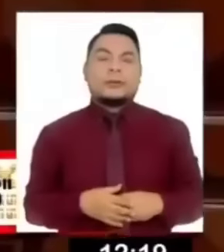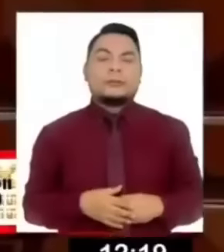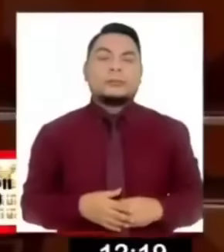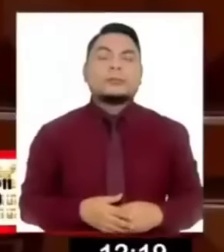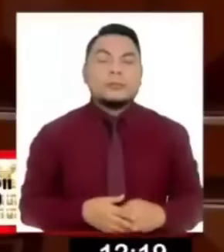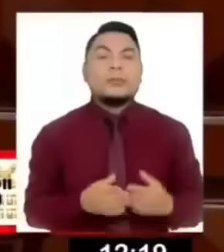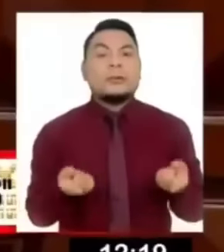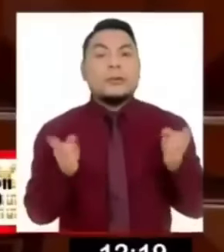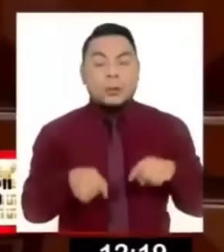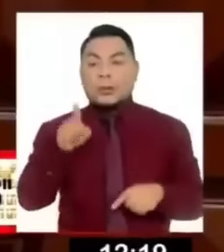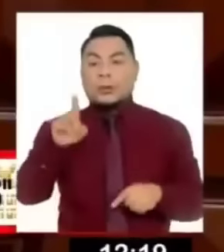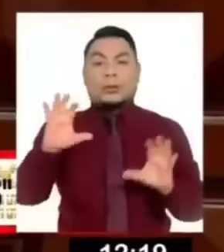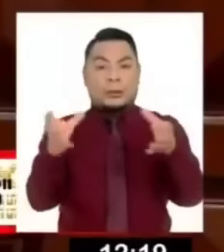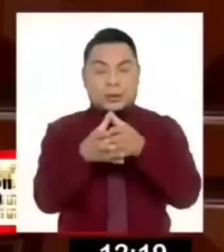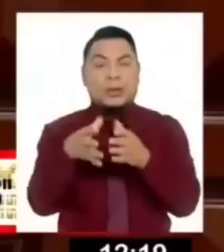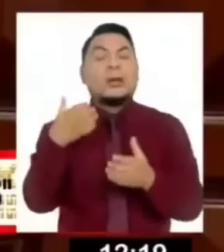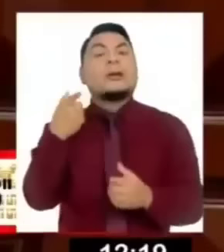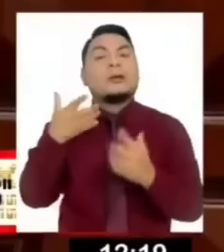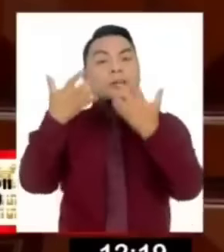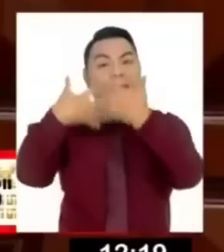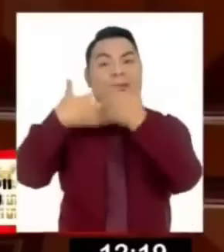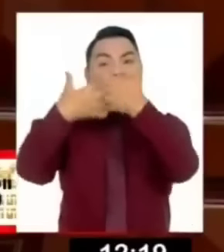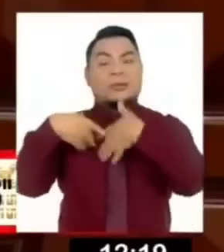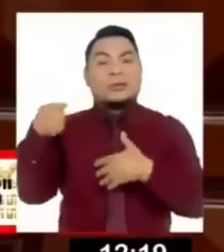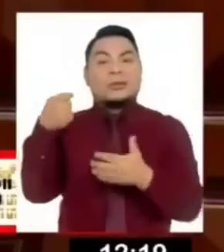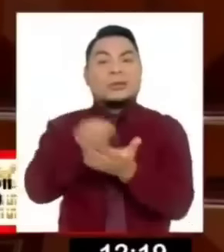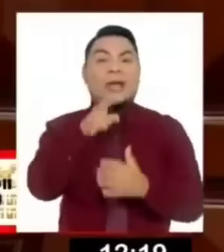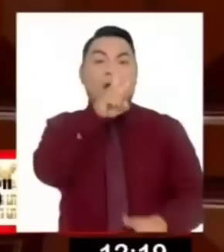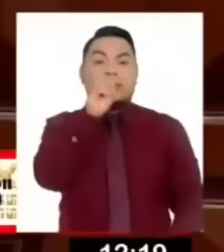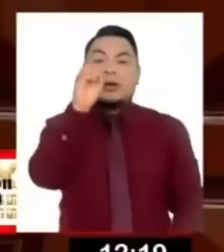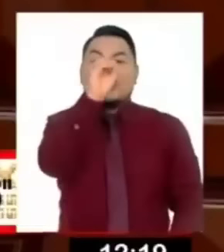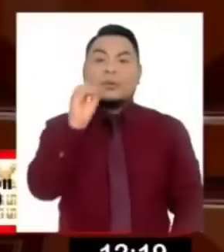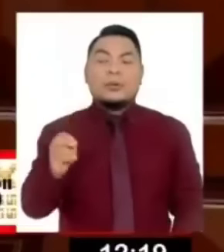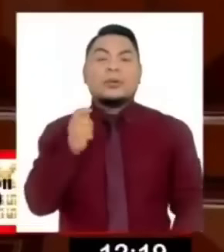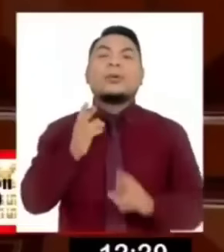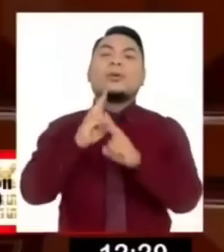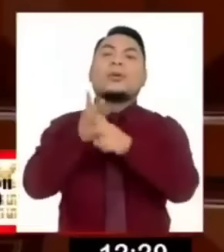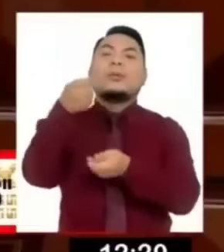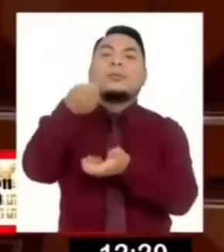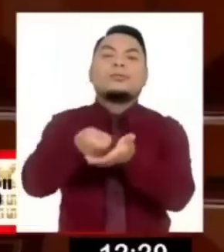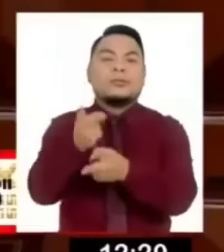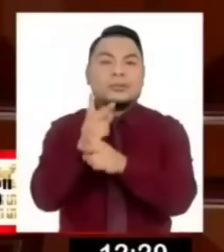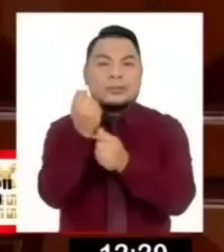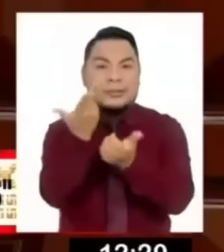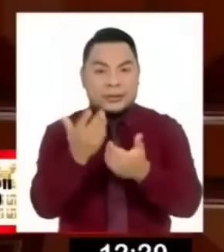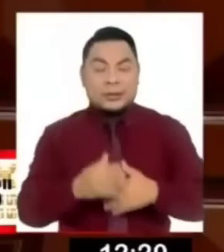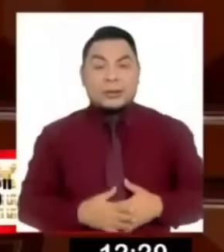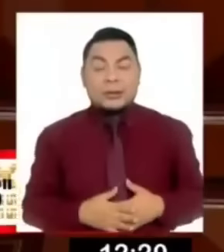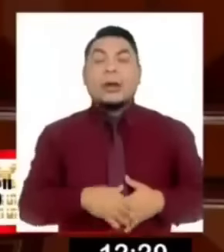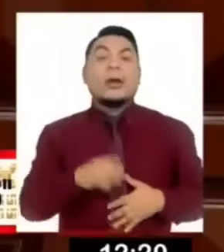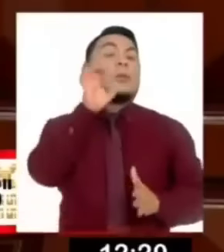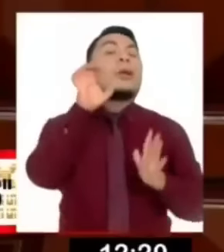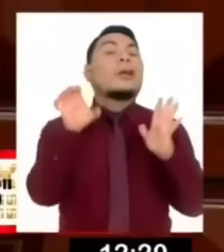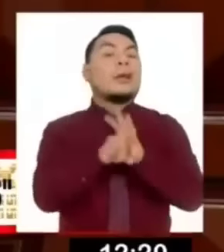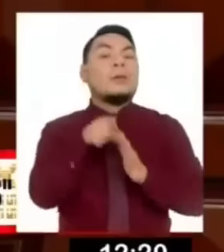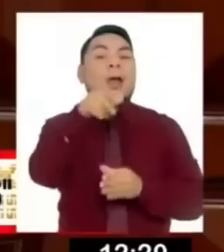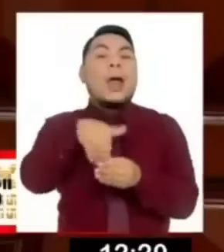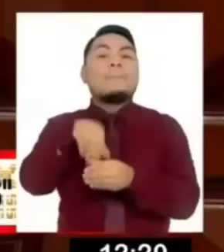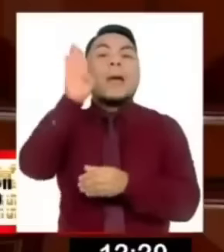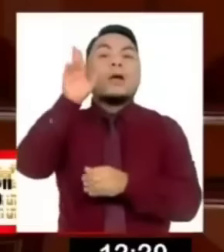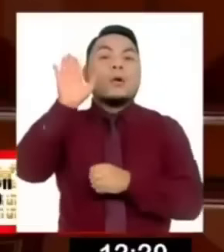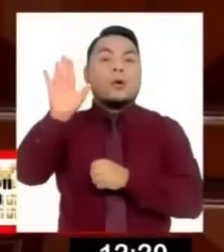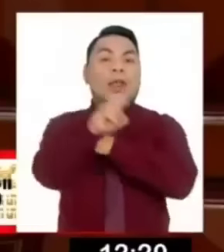Y cuando las entidades financieras cobran hasta el 200% por crédito de consumo. Así, por ejemplo, el Banco